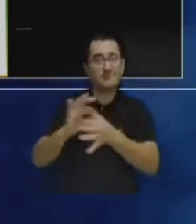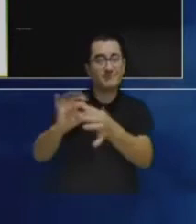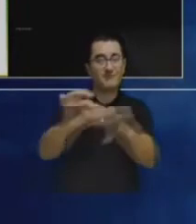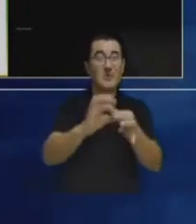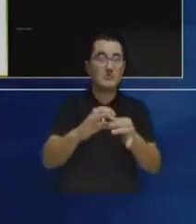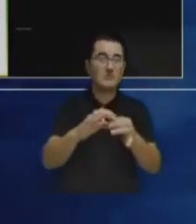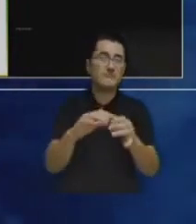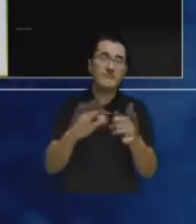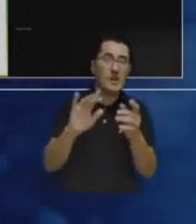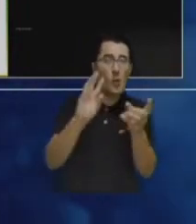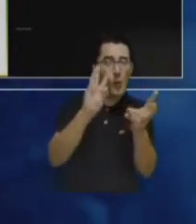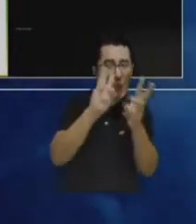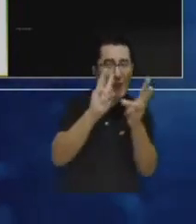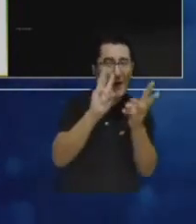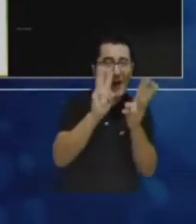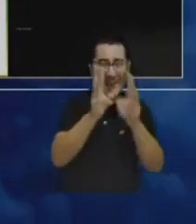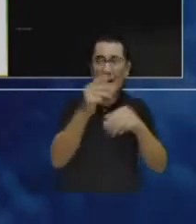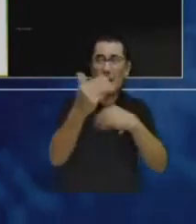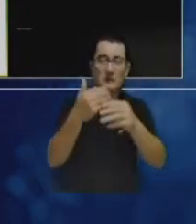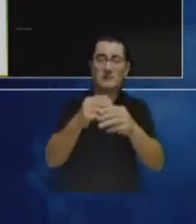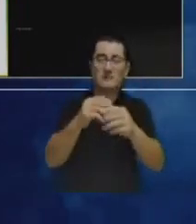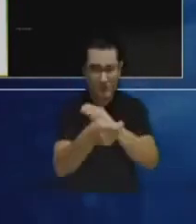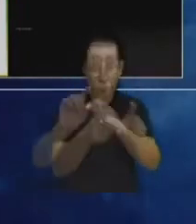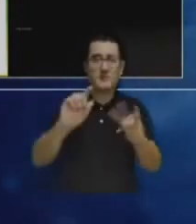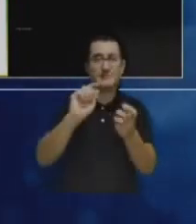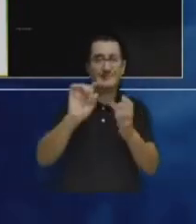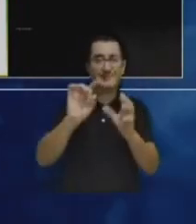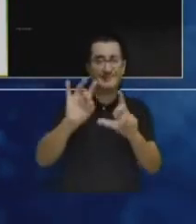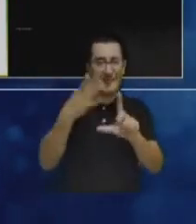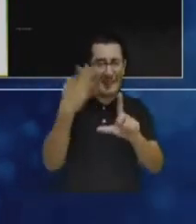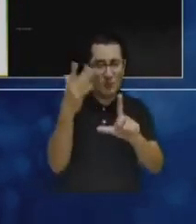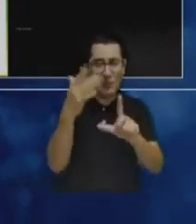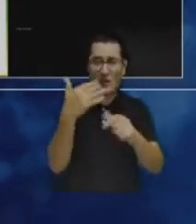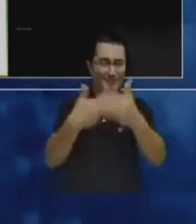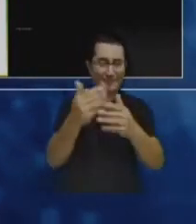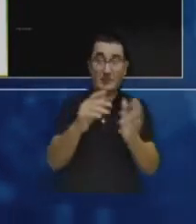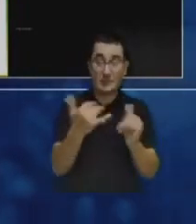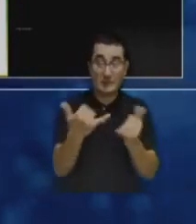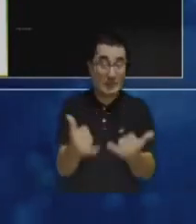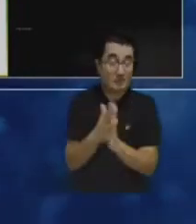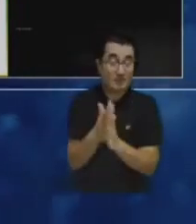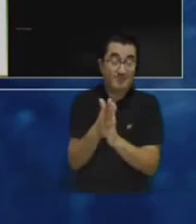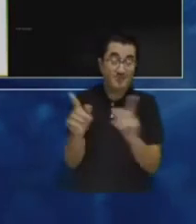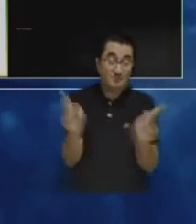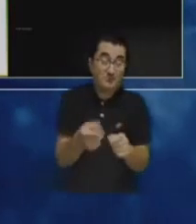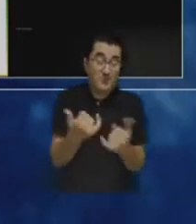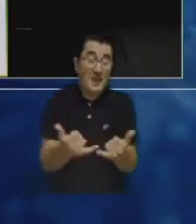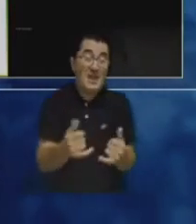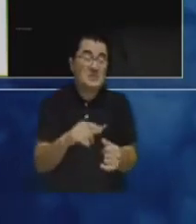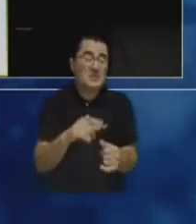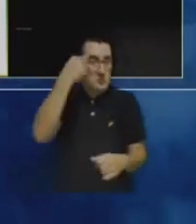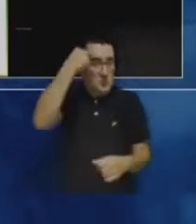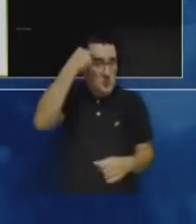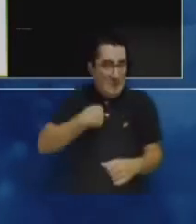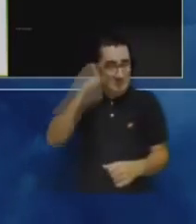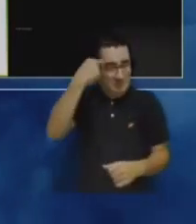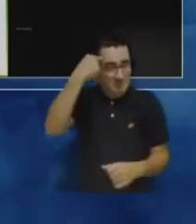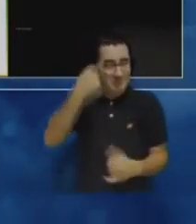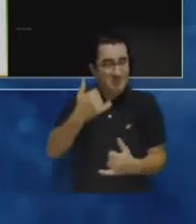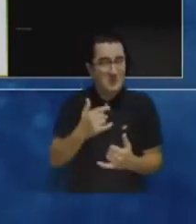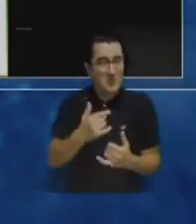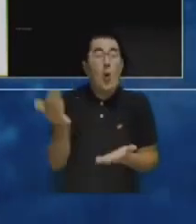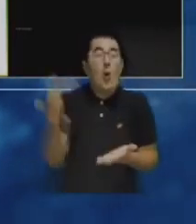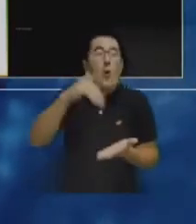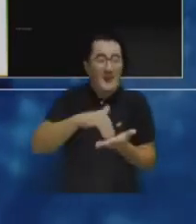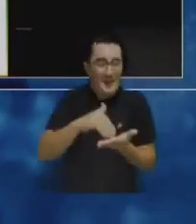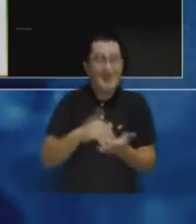de transformación digital, bueno, entre muchos otros. Pero ya para ir cerrando un poco, vuelvo y juega con lo que les mencionaba, que